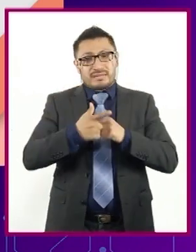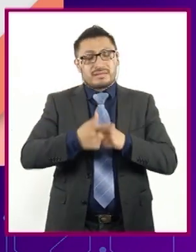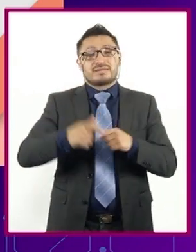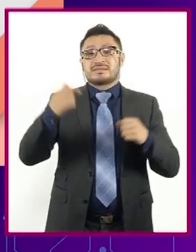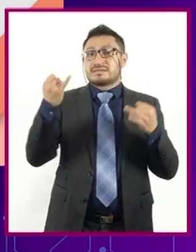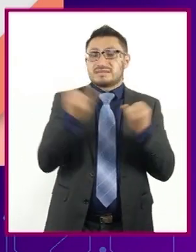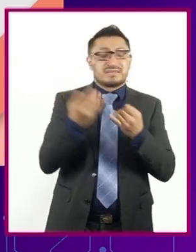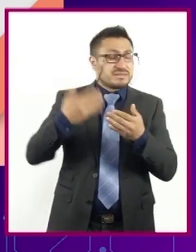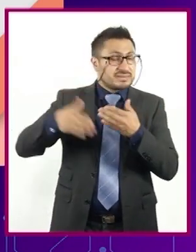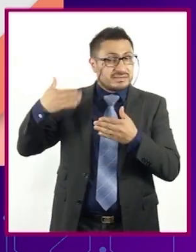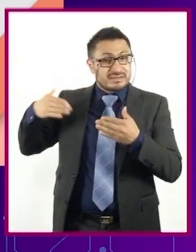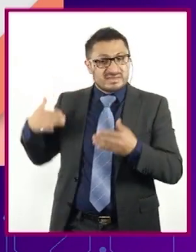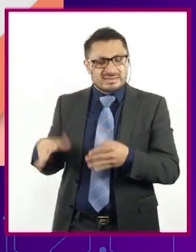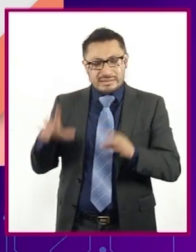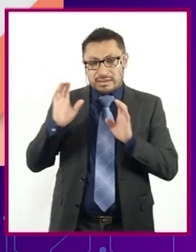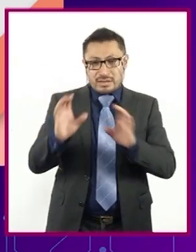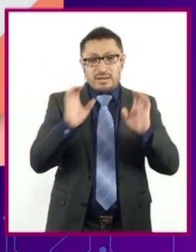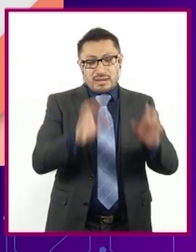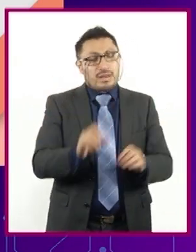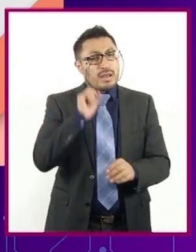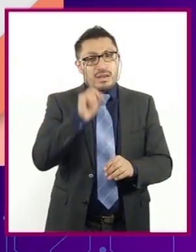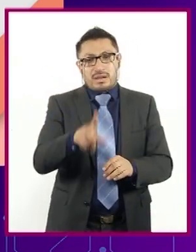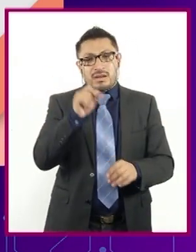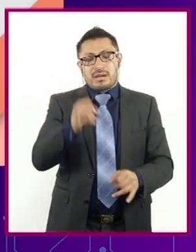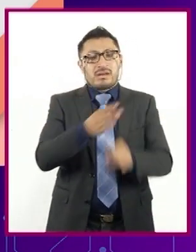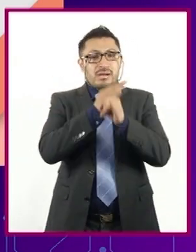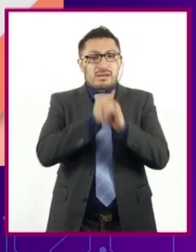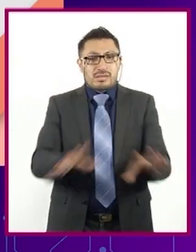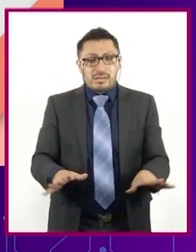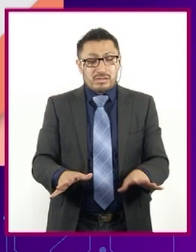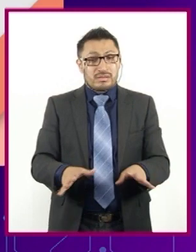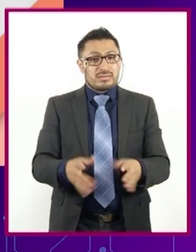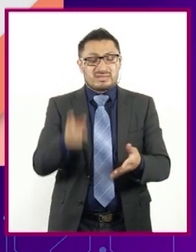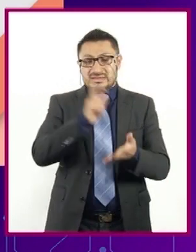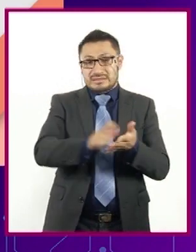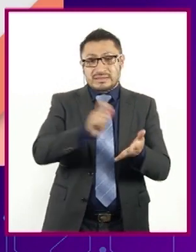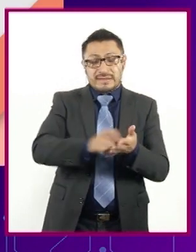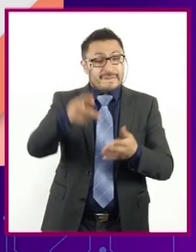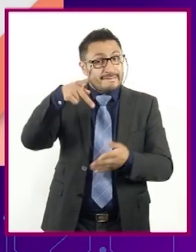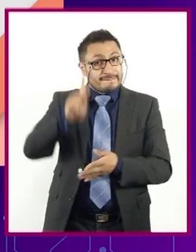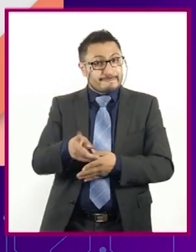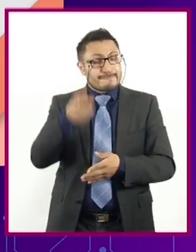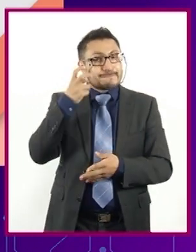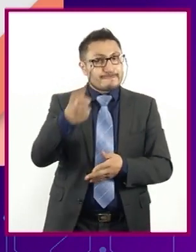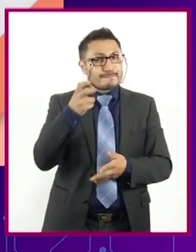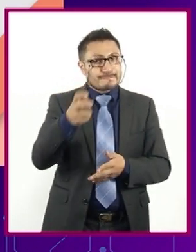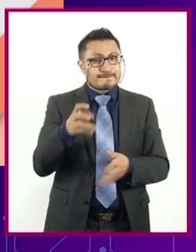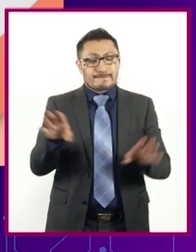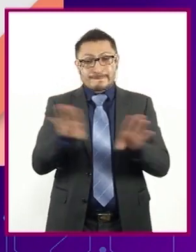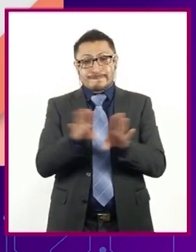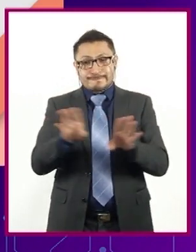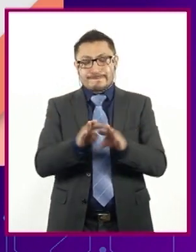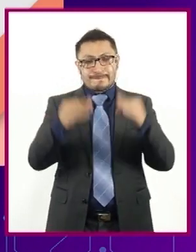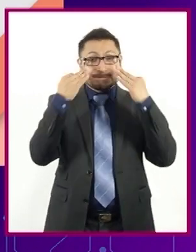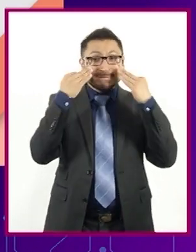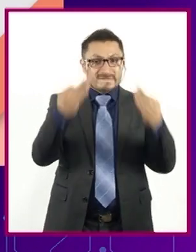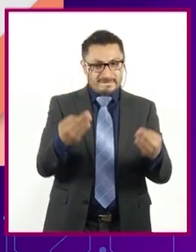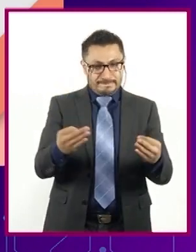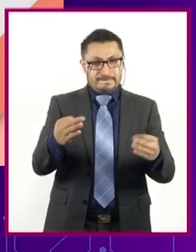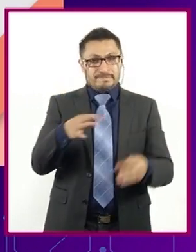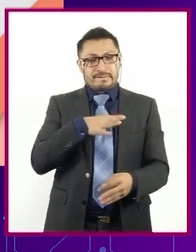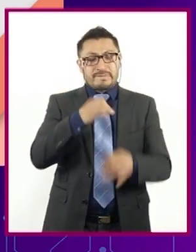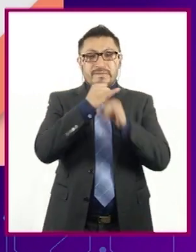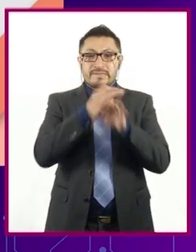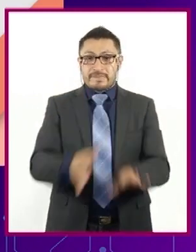las anteriores, conserva los mismos datos del texto original, pero en este caso, como pueden observar,